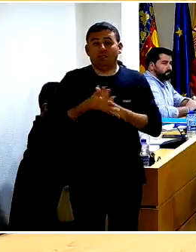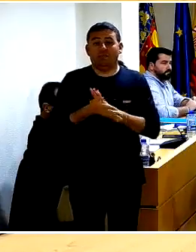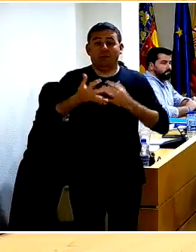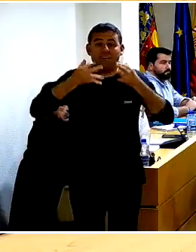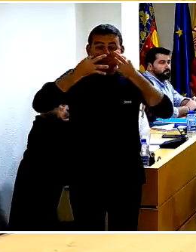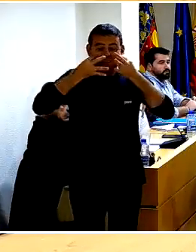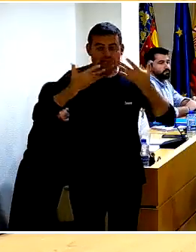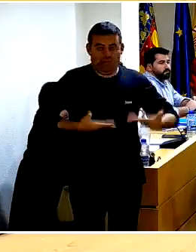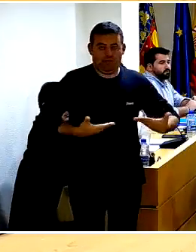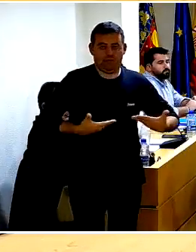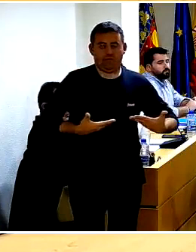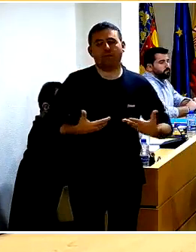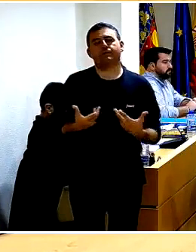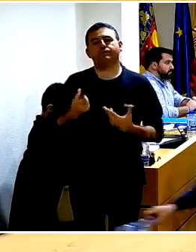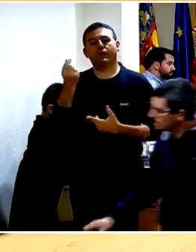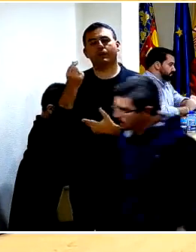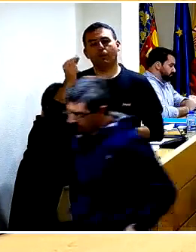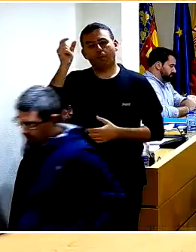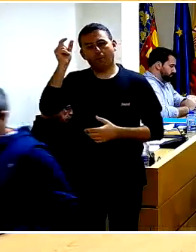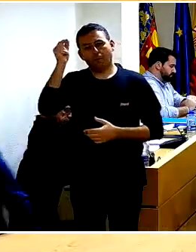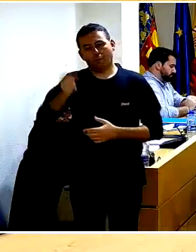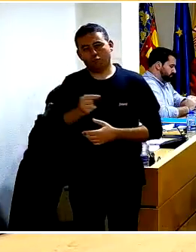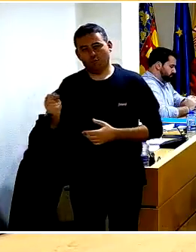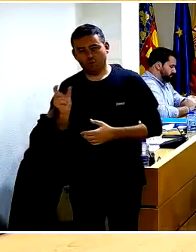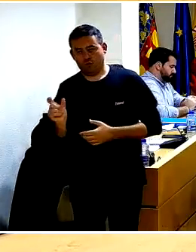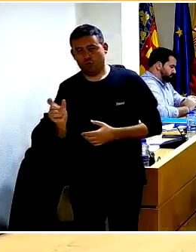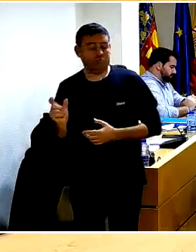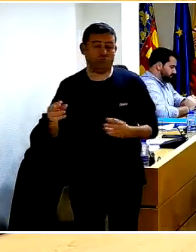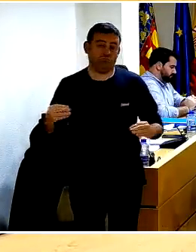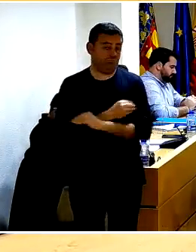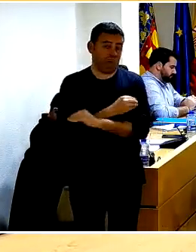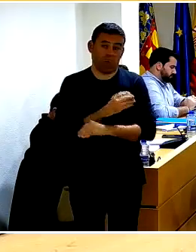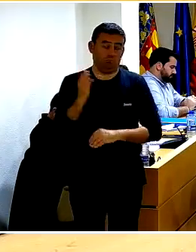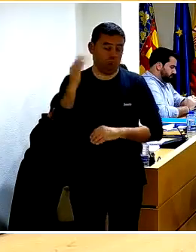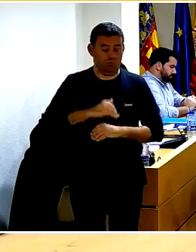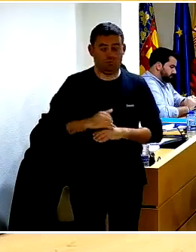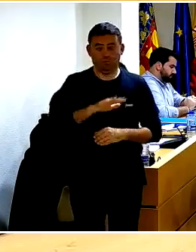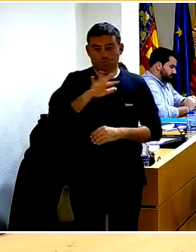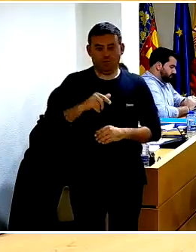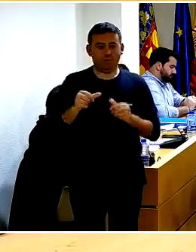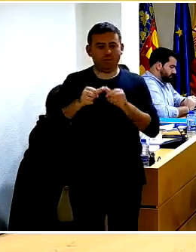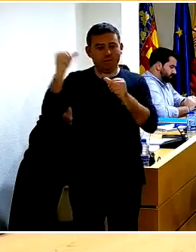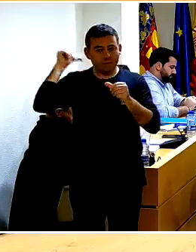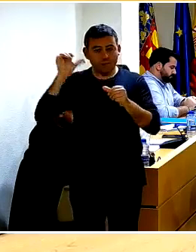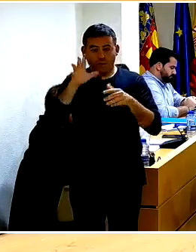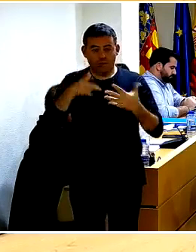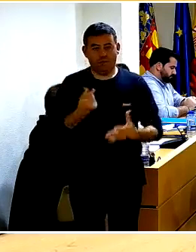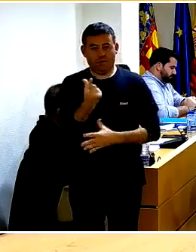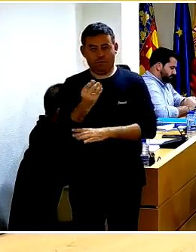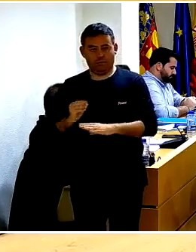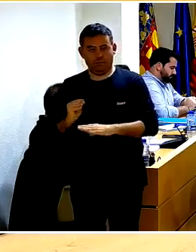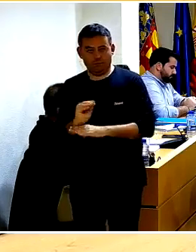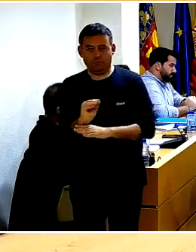no se traduce en servicios. El pueblo está más sucio que nunca, tiene más plagas que nunca, se invierte menos que nunca y las únicas personas que se